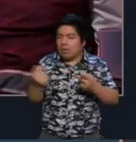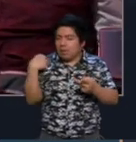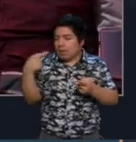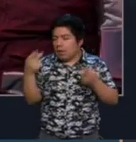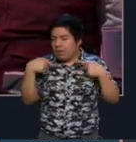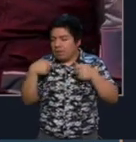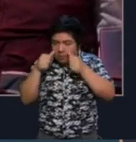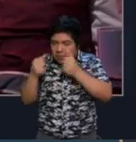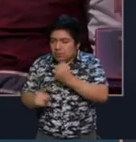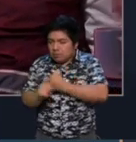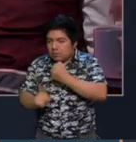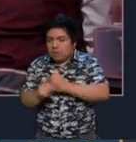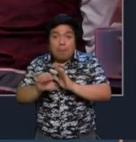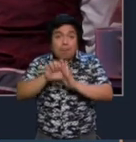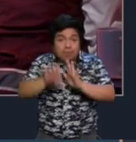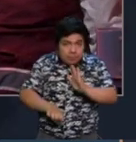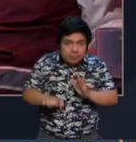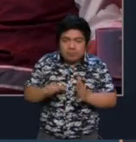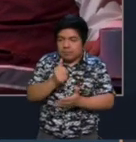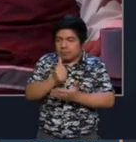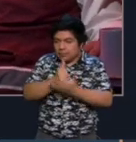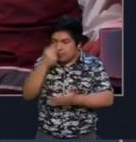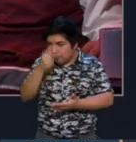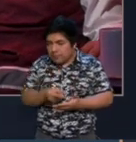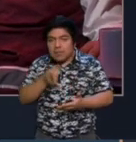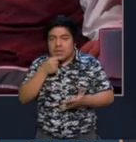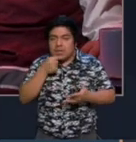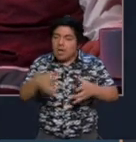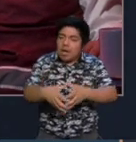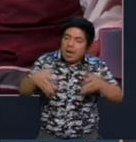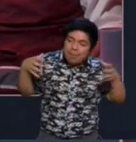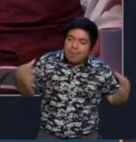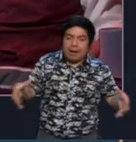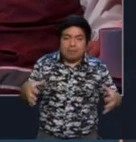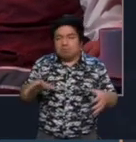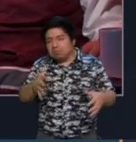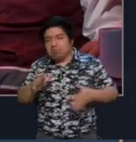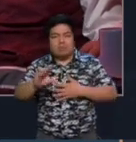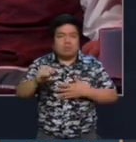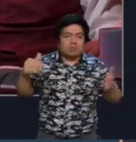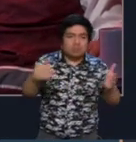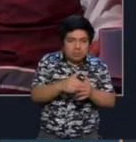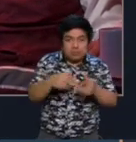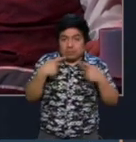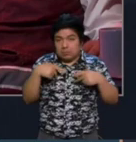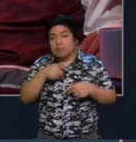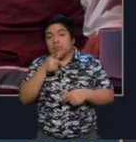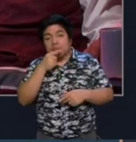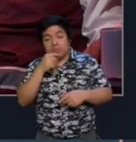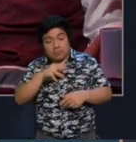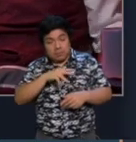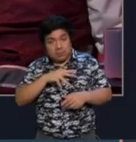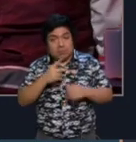la ciudadanía. Pero si tenemos un mando único, si tenemos el cuerpo de policía más grande del país, porque aquí hay cerca de 90,000 elementos de